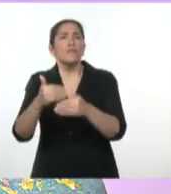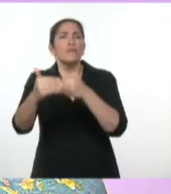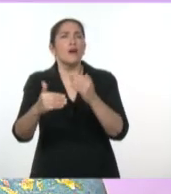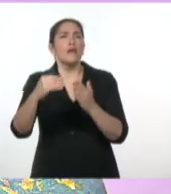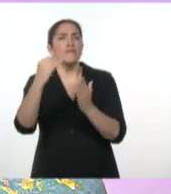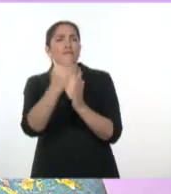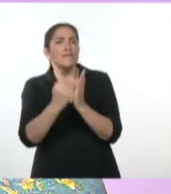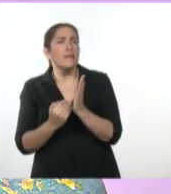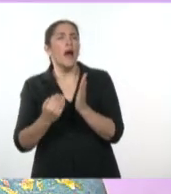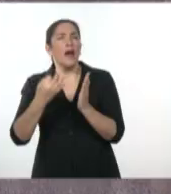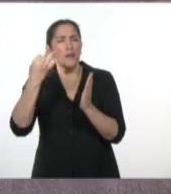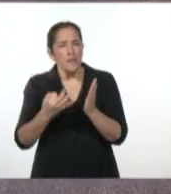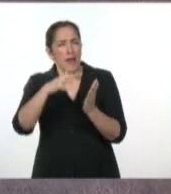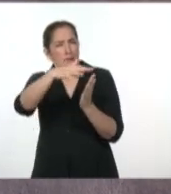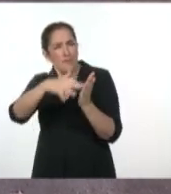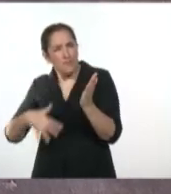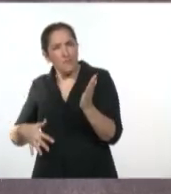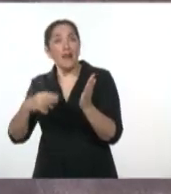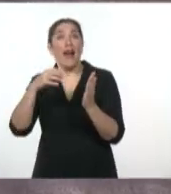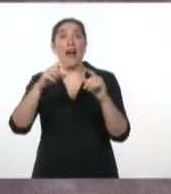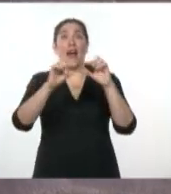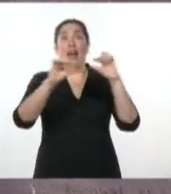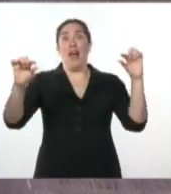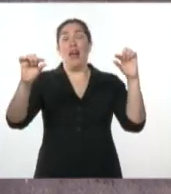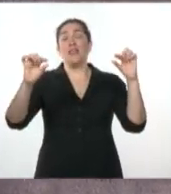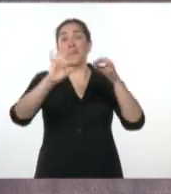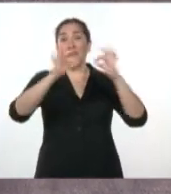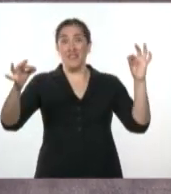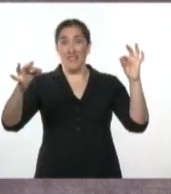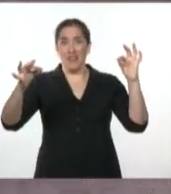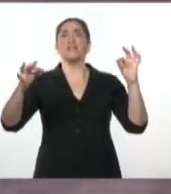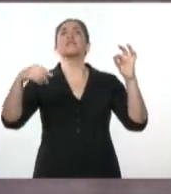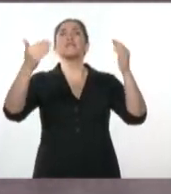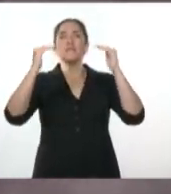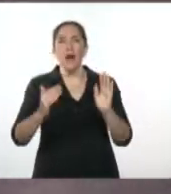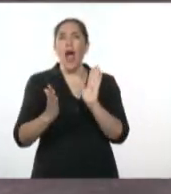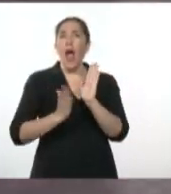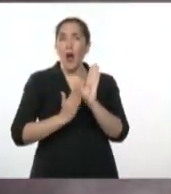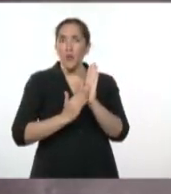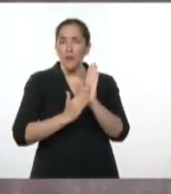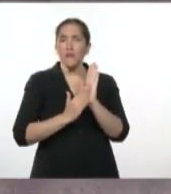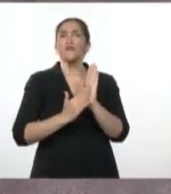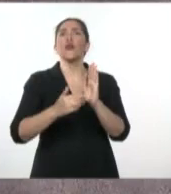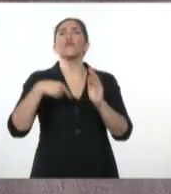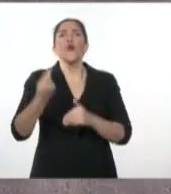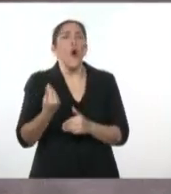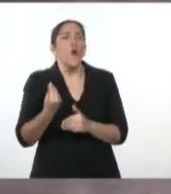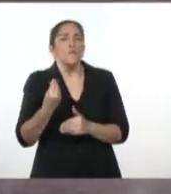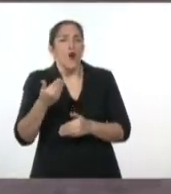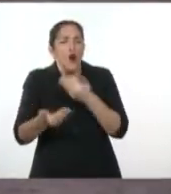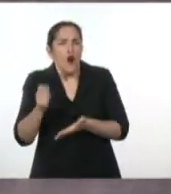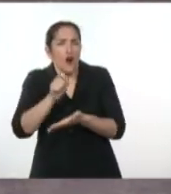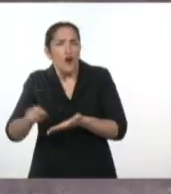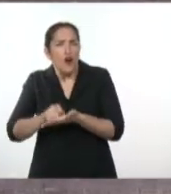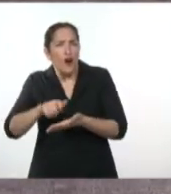poder desarrollar la tesis y los argumentos? Entonces, vamos a ver primero que aparece